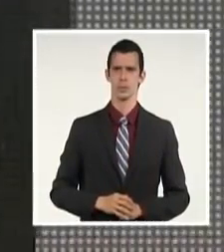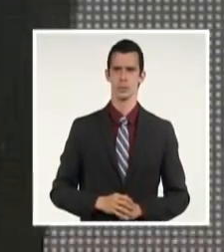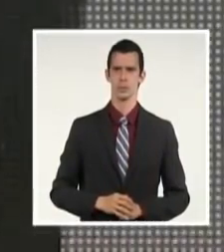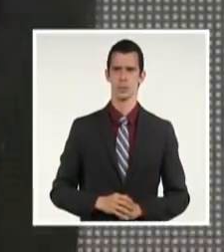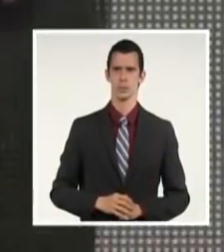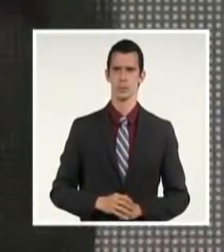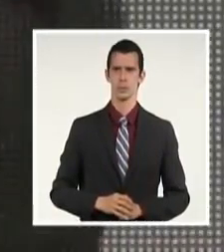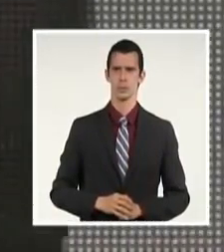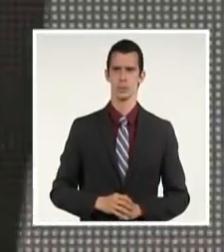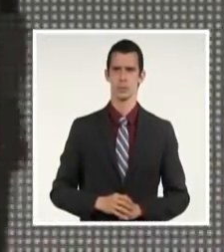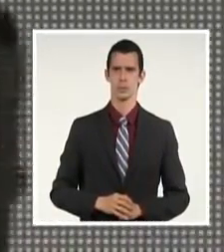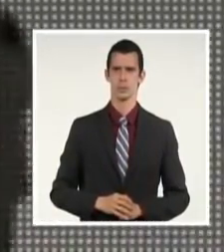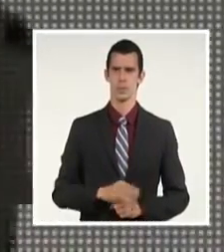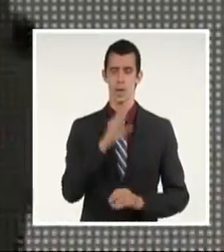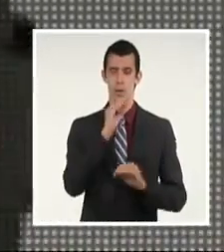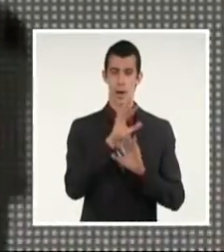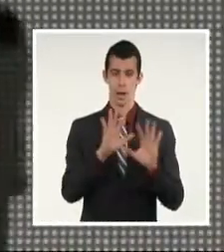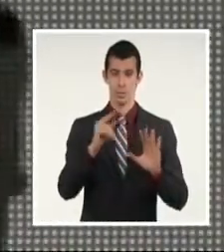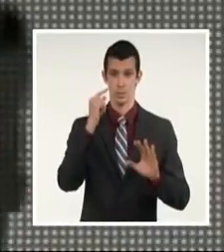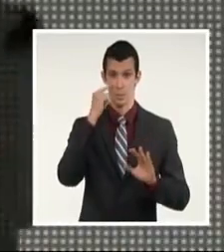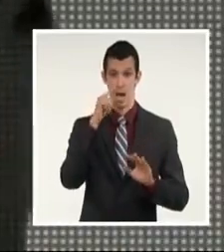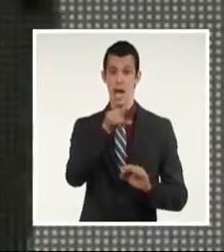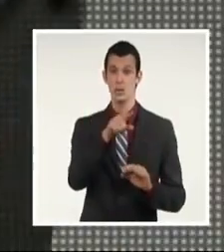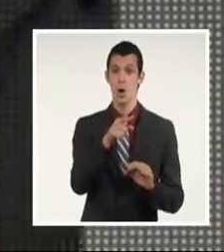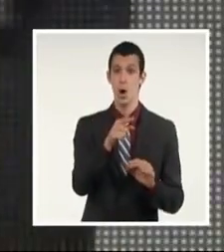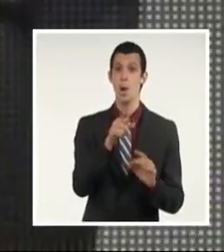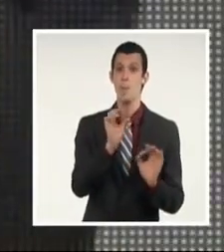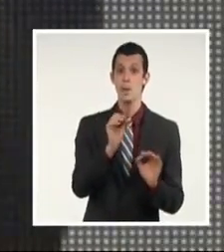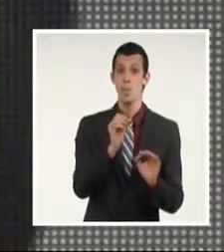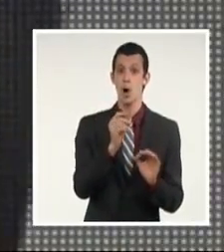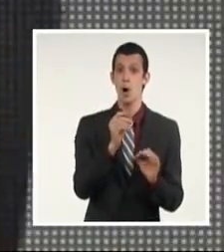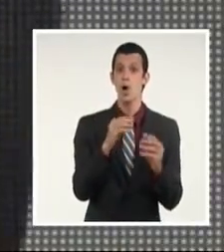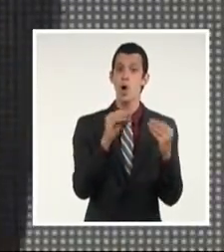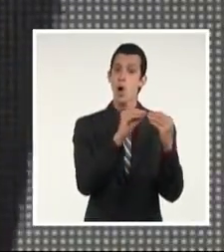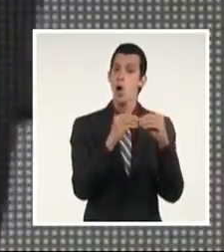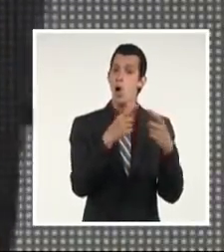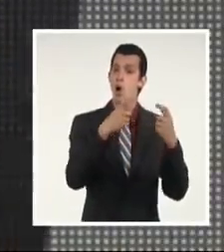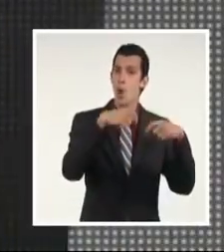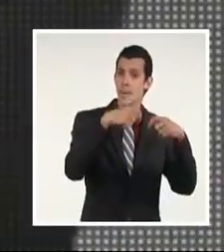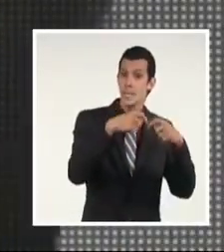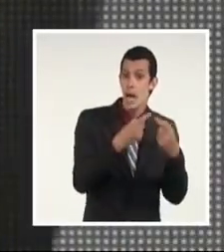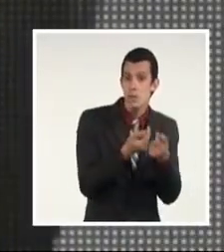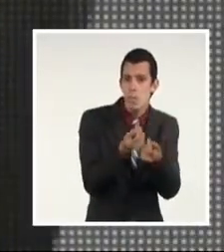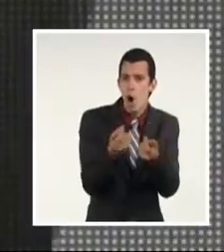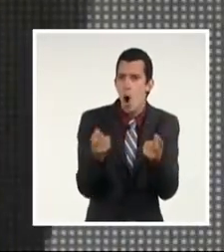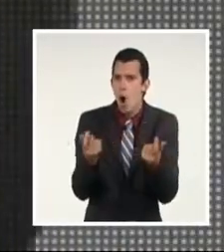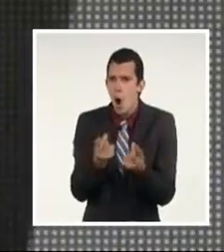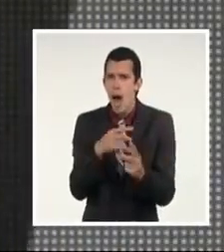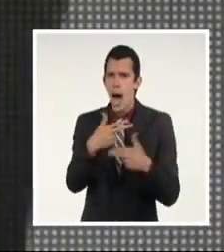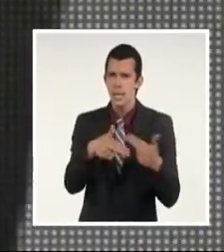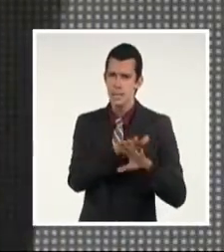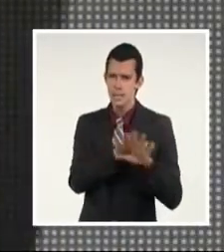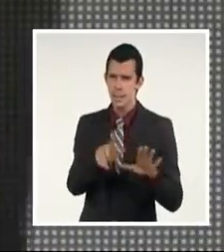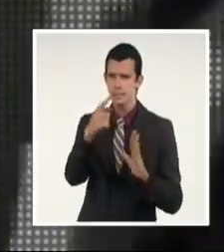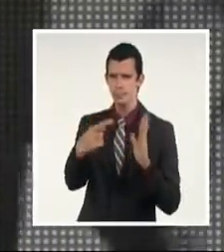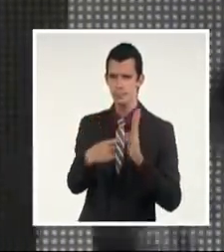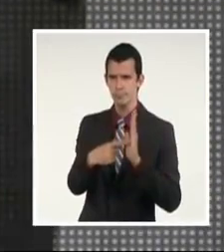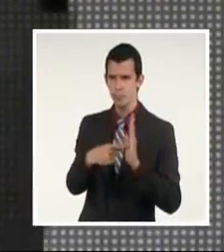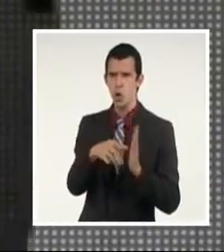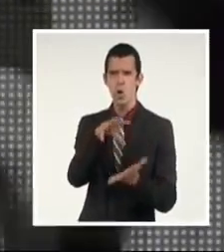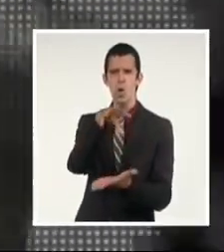la carnicería que el régimen castrista tiene en los centros de instrucción, sobre todo en Villa